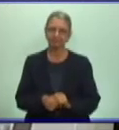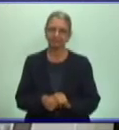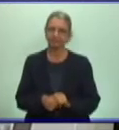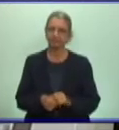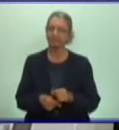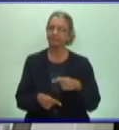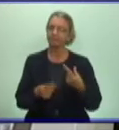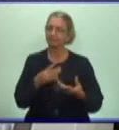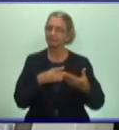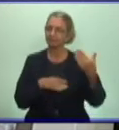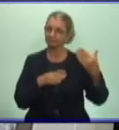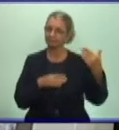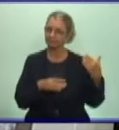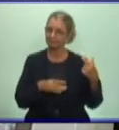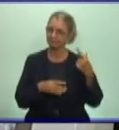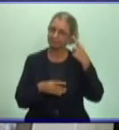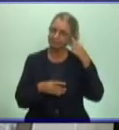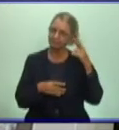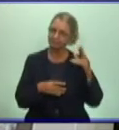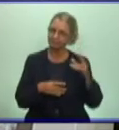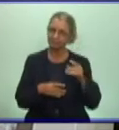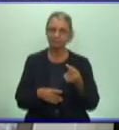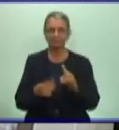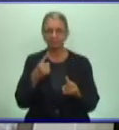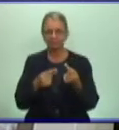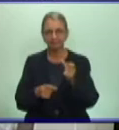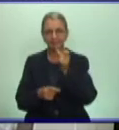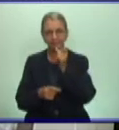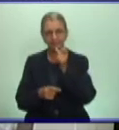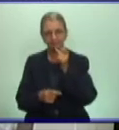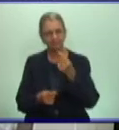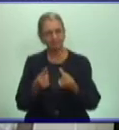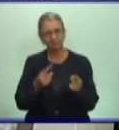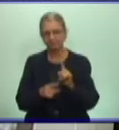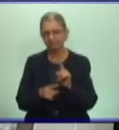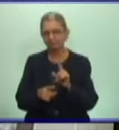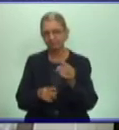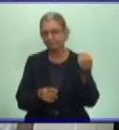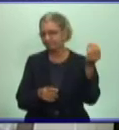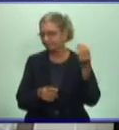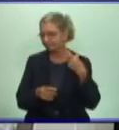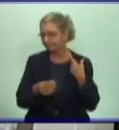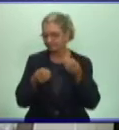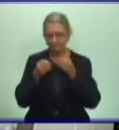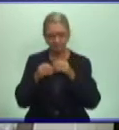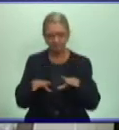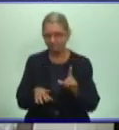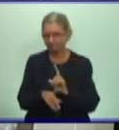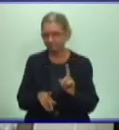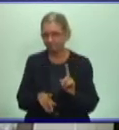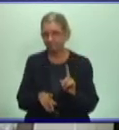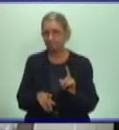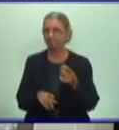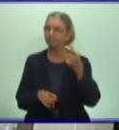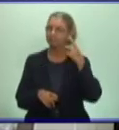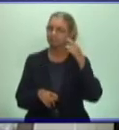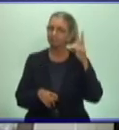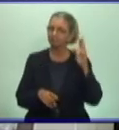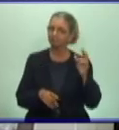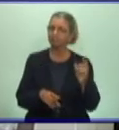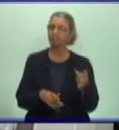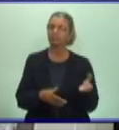la vez anterior, que si hay alguna duda, algo que no esté preciso, algo que realmente no quede claro, nosotros disponemos cuando se reinicie el